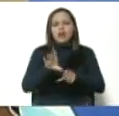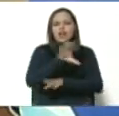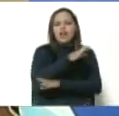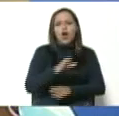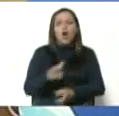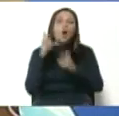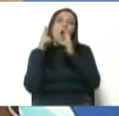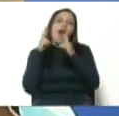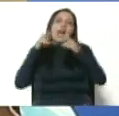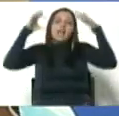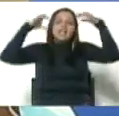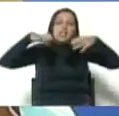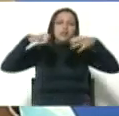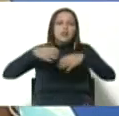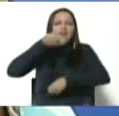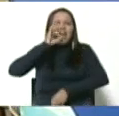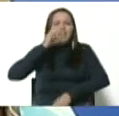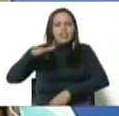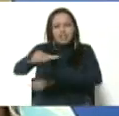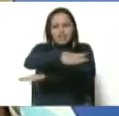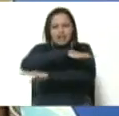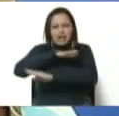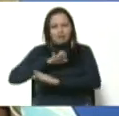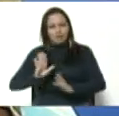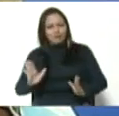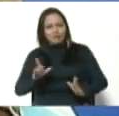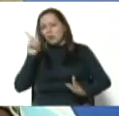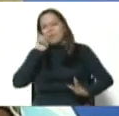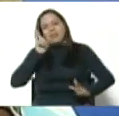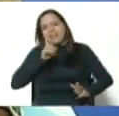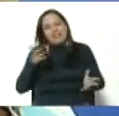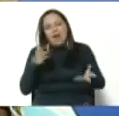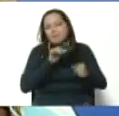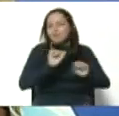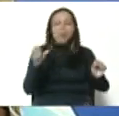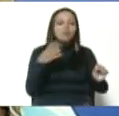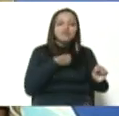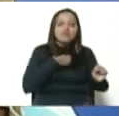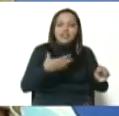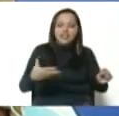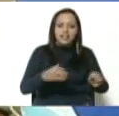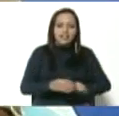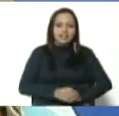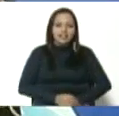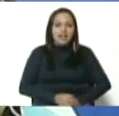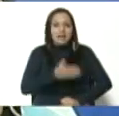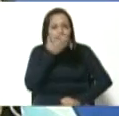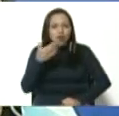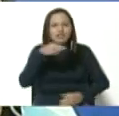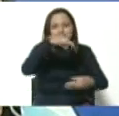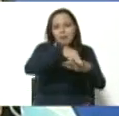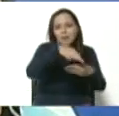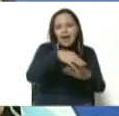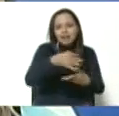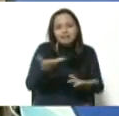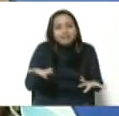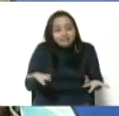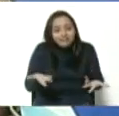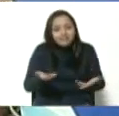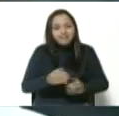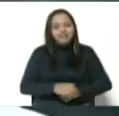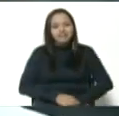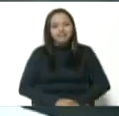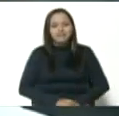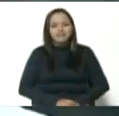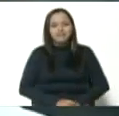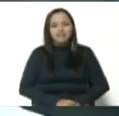café en el campo, ojalá que llueva café en el campo. Pero creo que más bien es más seguro si lo sembramos. Y yo creo